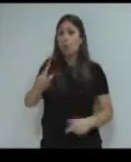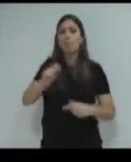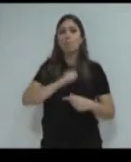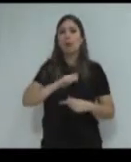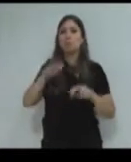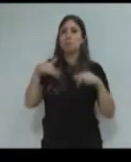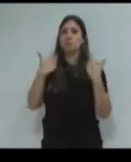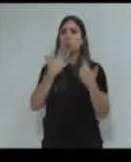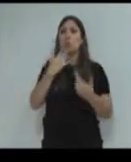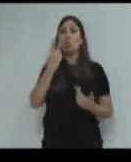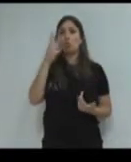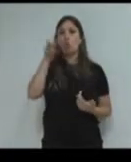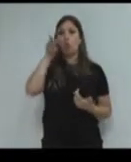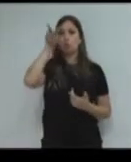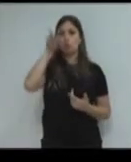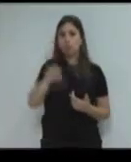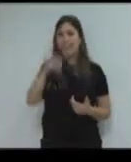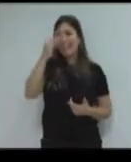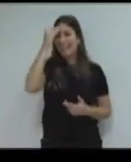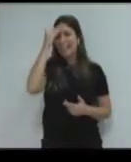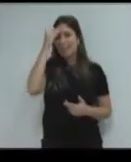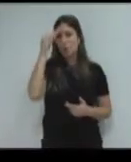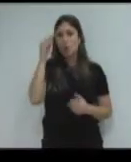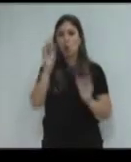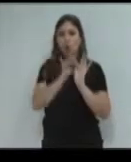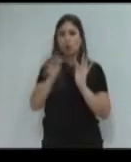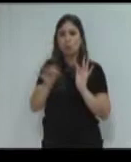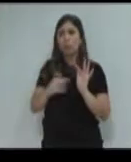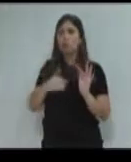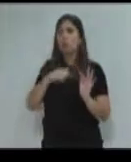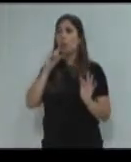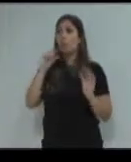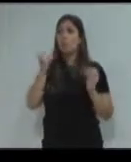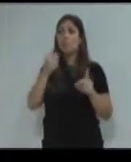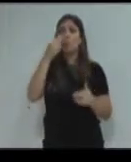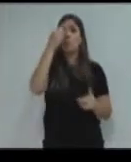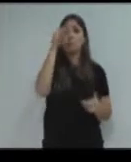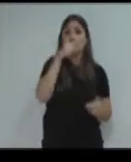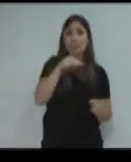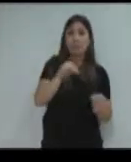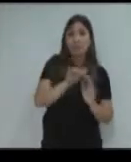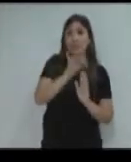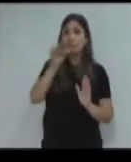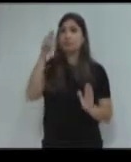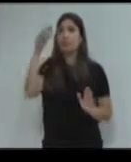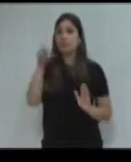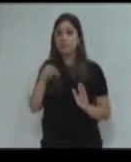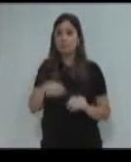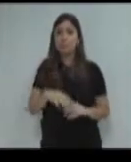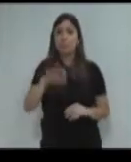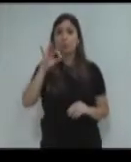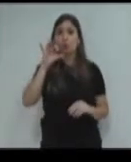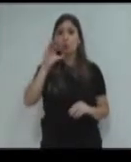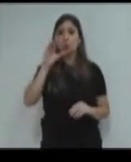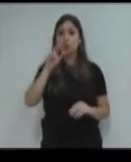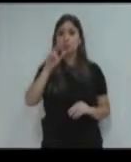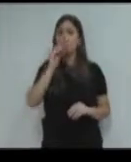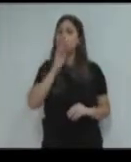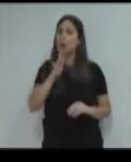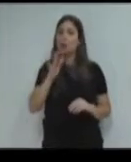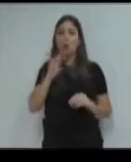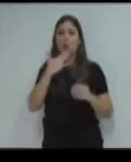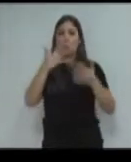2 columnas y creo que te lo lee en orden si le dices el orden. Ya está. En la preferencia yo creo que siempre es mejor el texto en bloque.